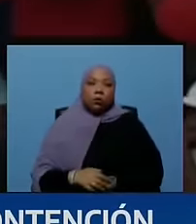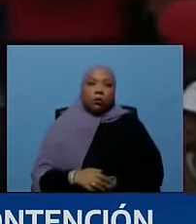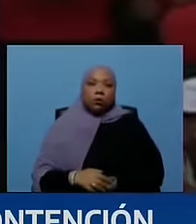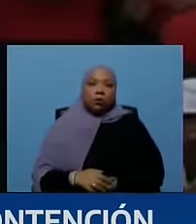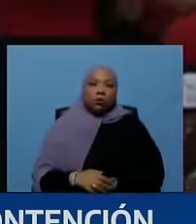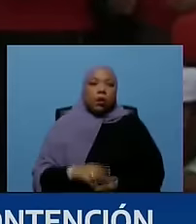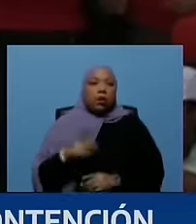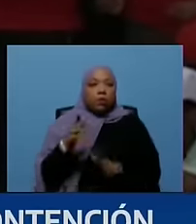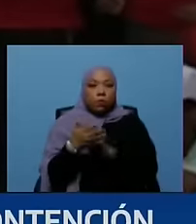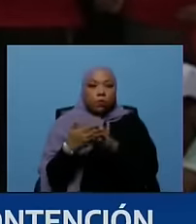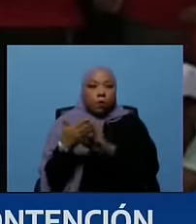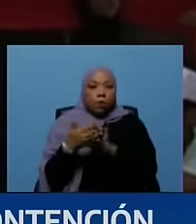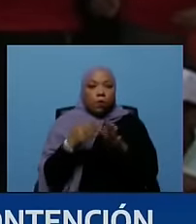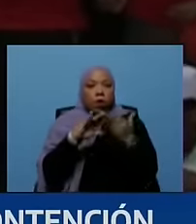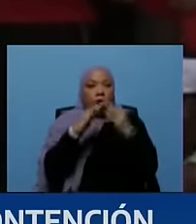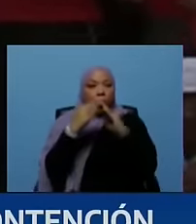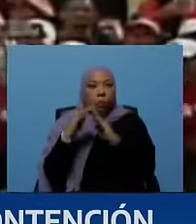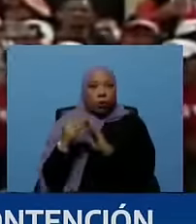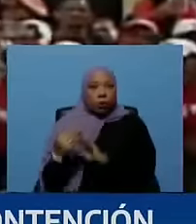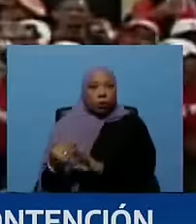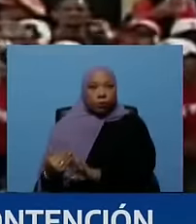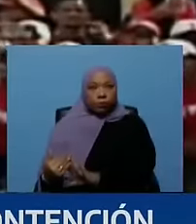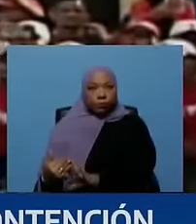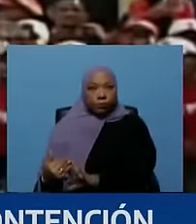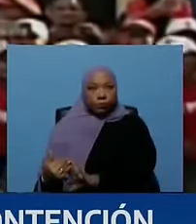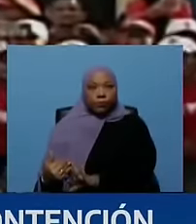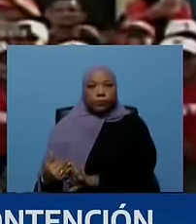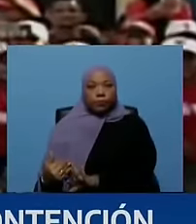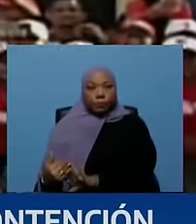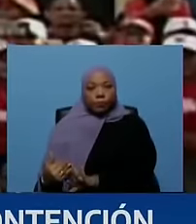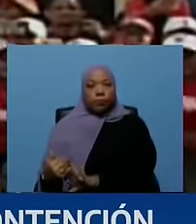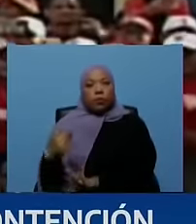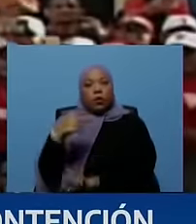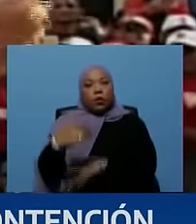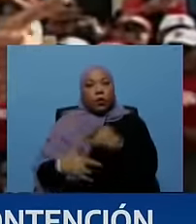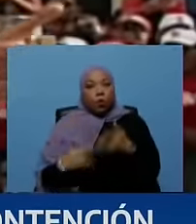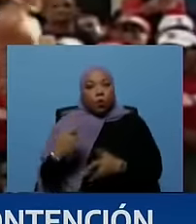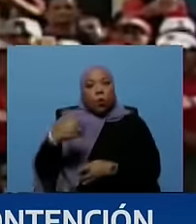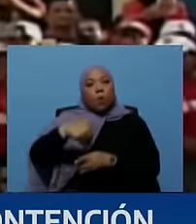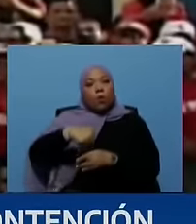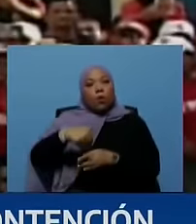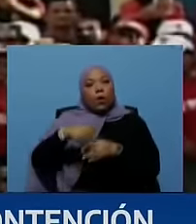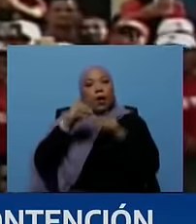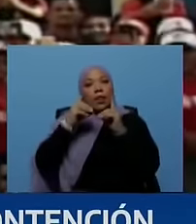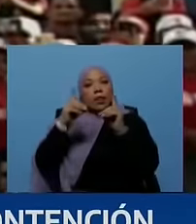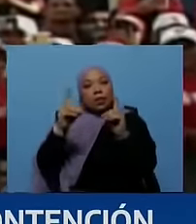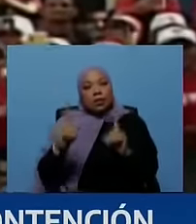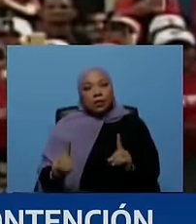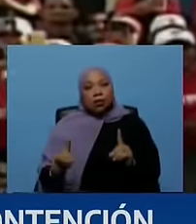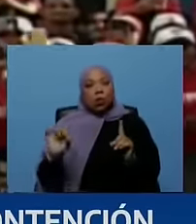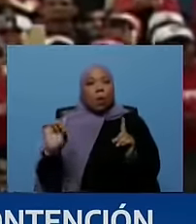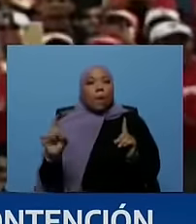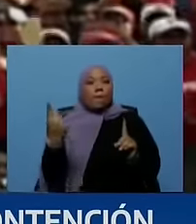para los problemas comunitarios, para que ustedes voten y decidan cuál es la